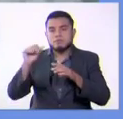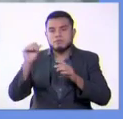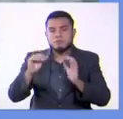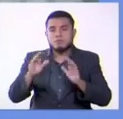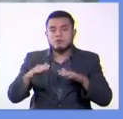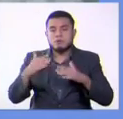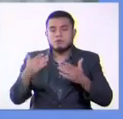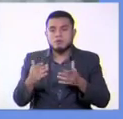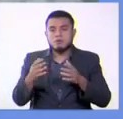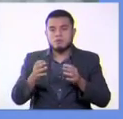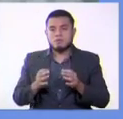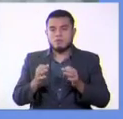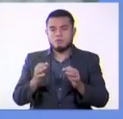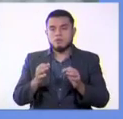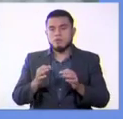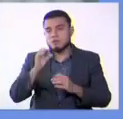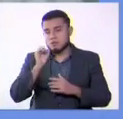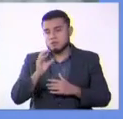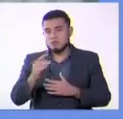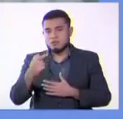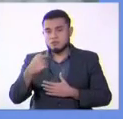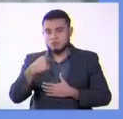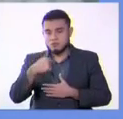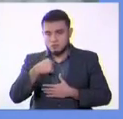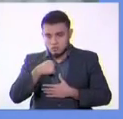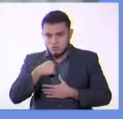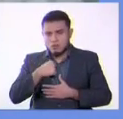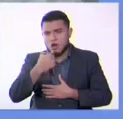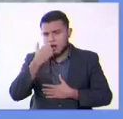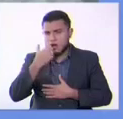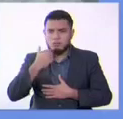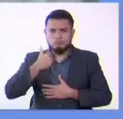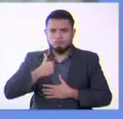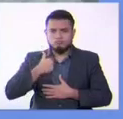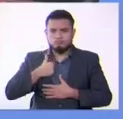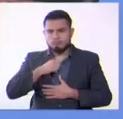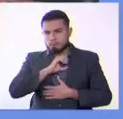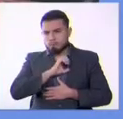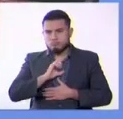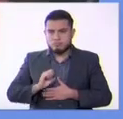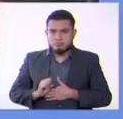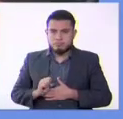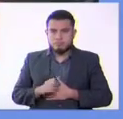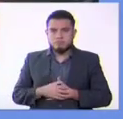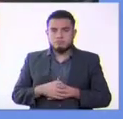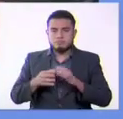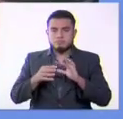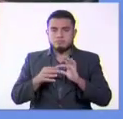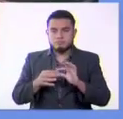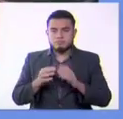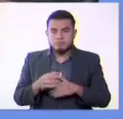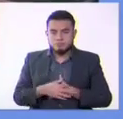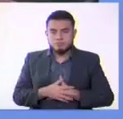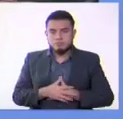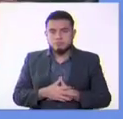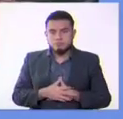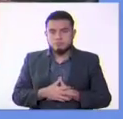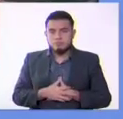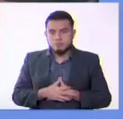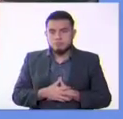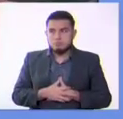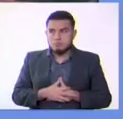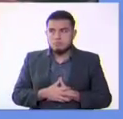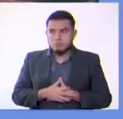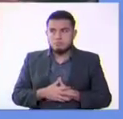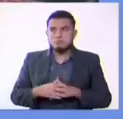porque es una forma de decir yo estoy orgulloso de ser salvadoreño. La identidad cultural es el sentido de